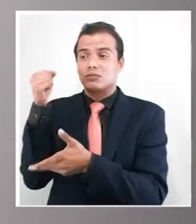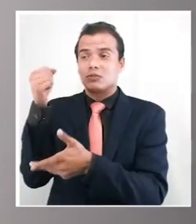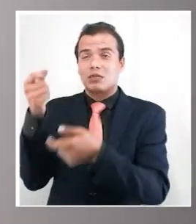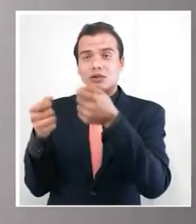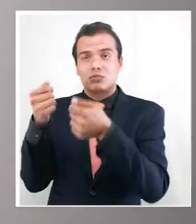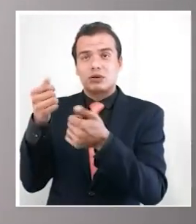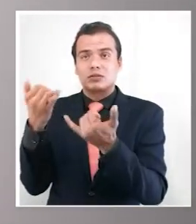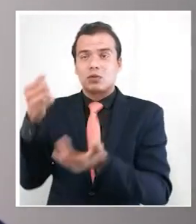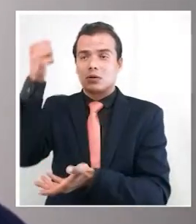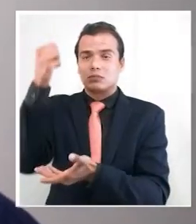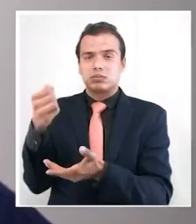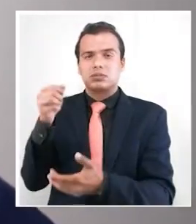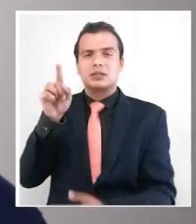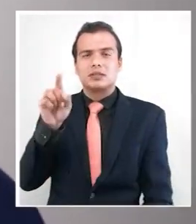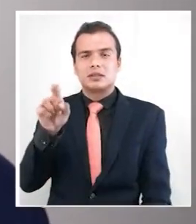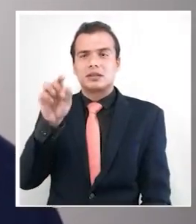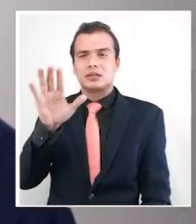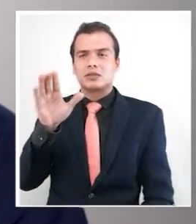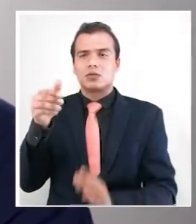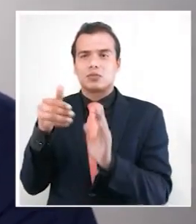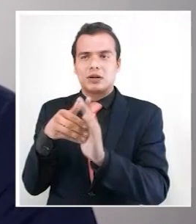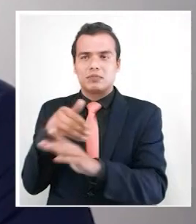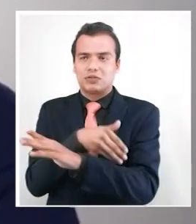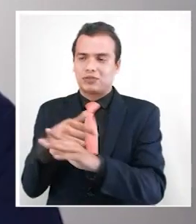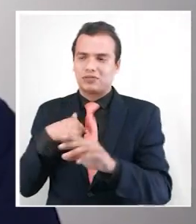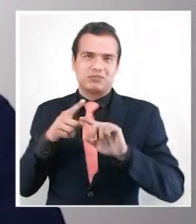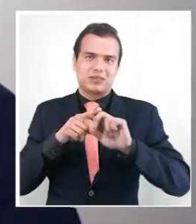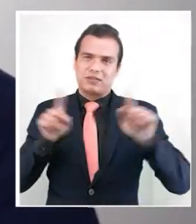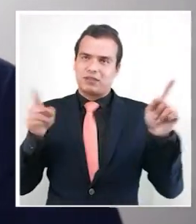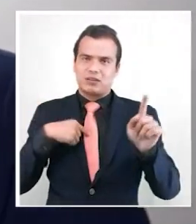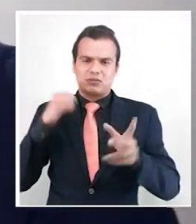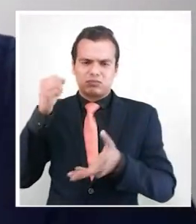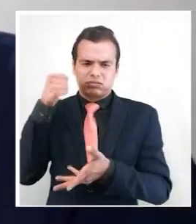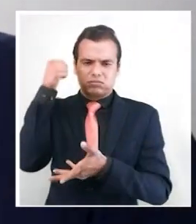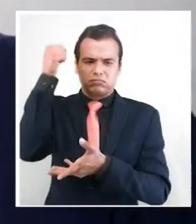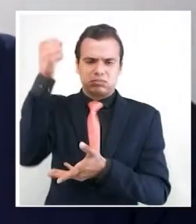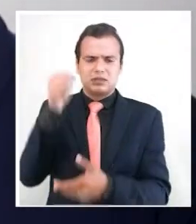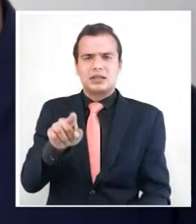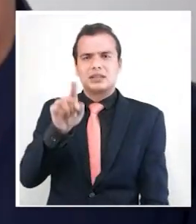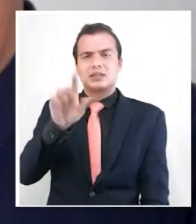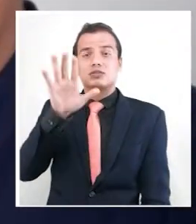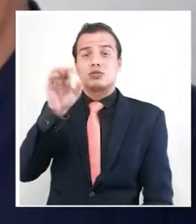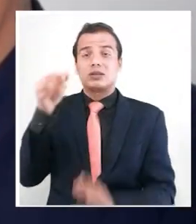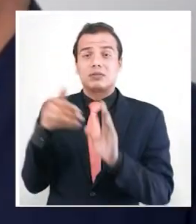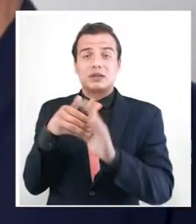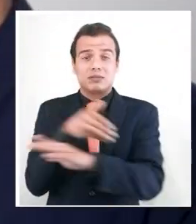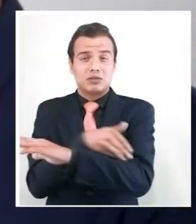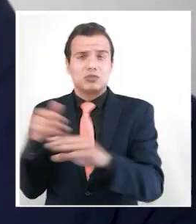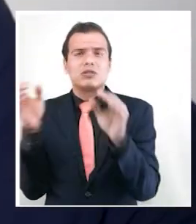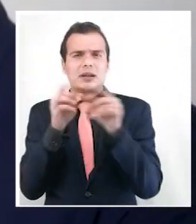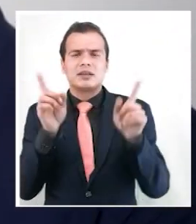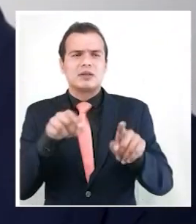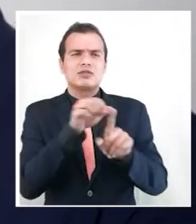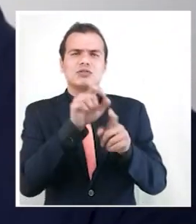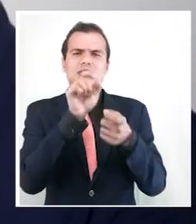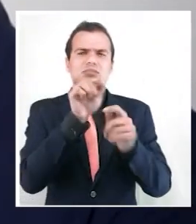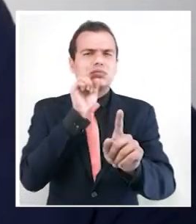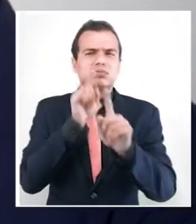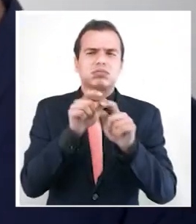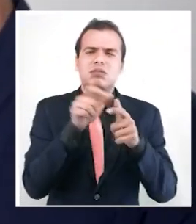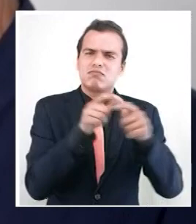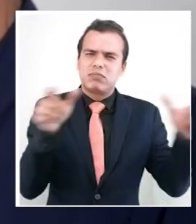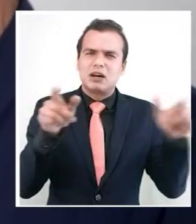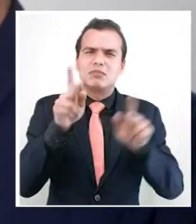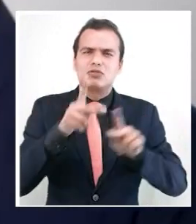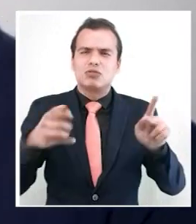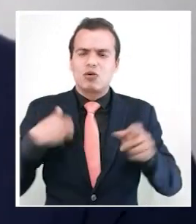150 mil millones de pesos en seguridad para los caleños. Y lo haremos en dos frentes. Mucha inversión social para invertir en los jóvenes de esta ciudad,